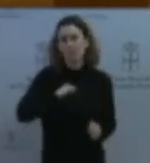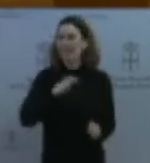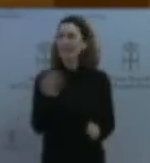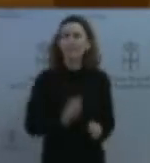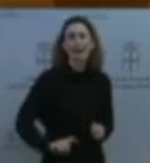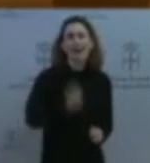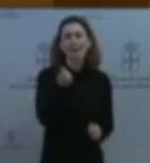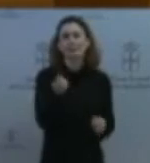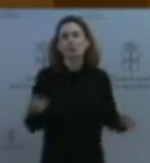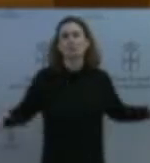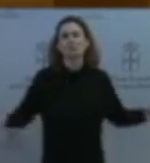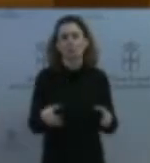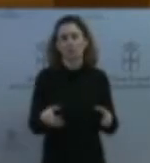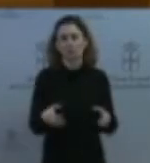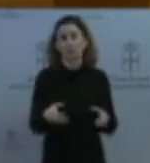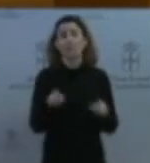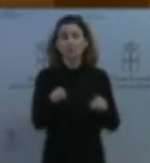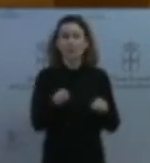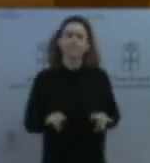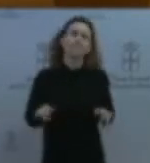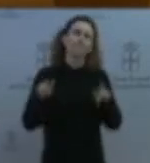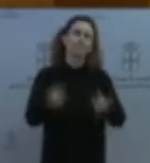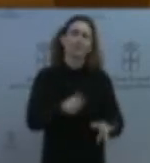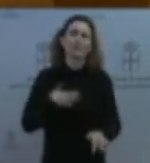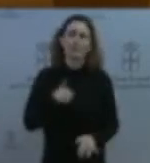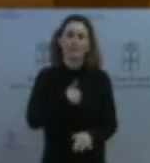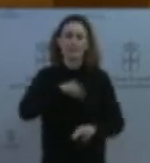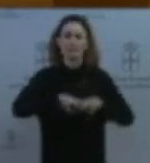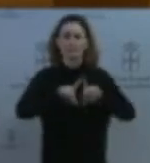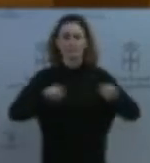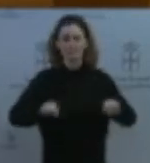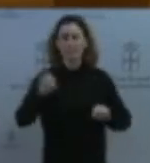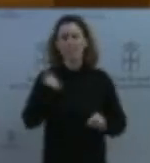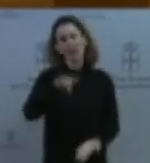implicar como presidente del Principado, porque ya toca, 40 años después de la aprobación del Estatuto.